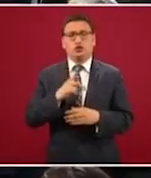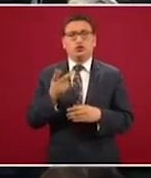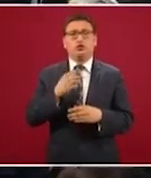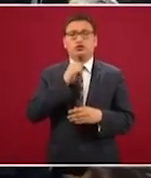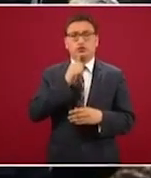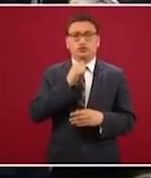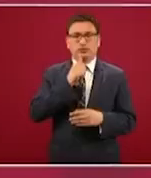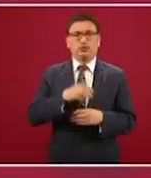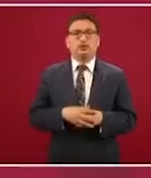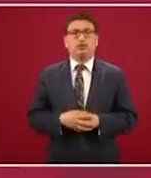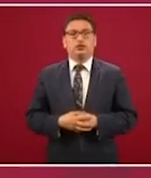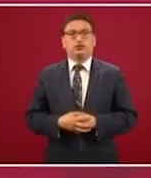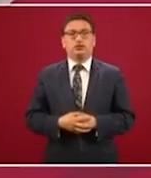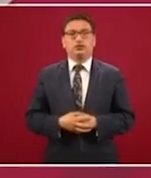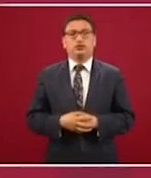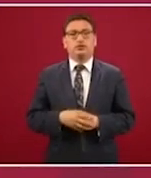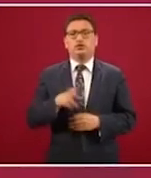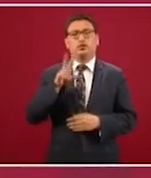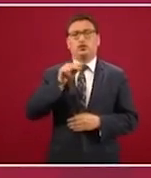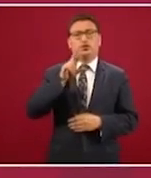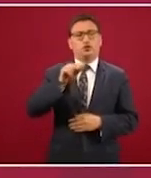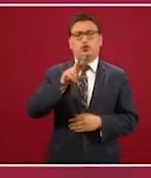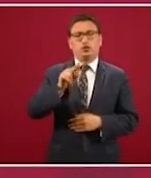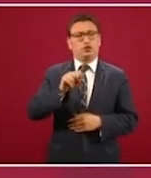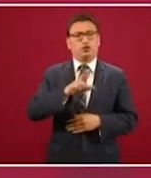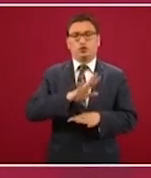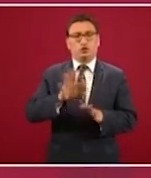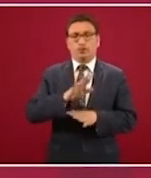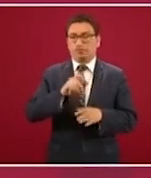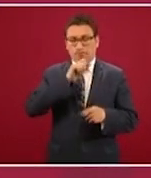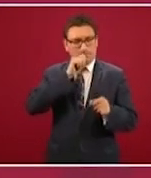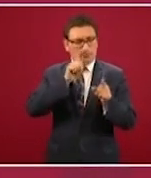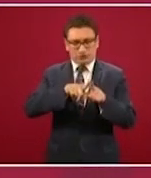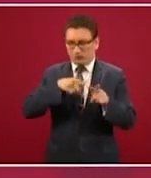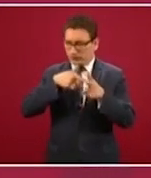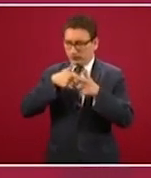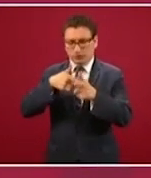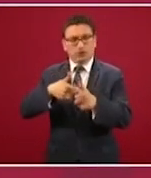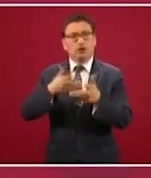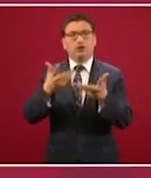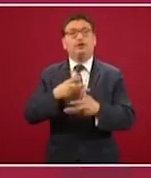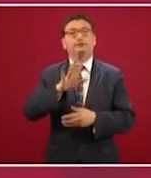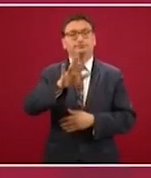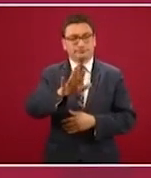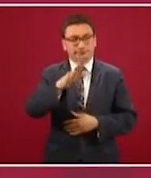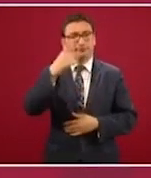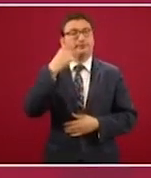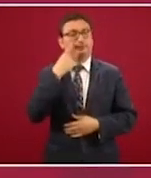No. No, va a ser lo mismo. Miren,